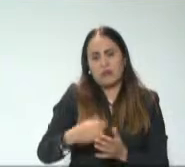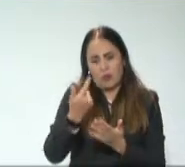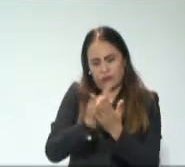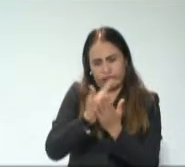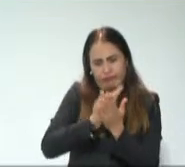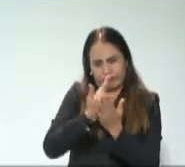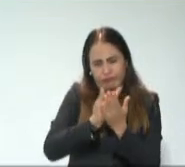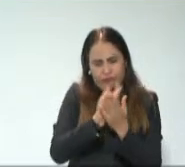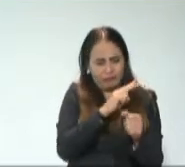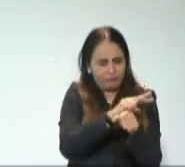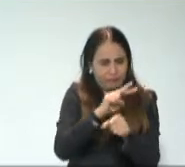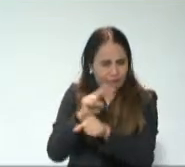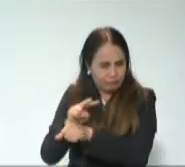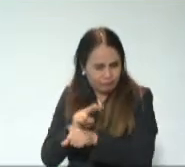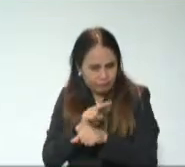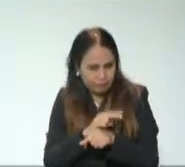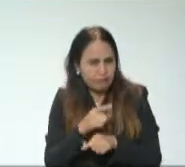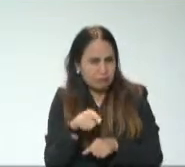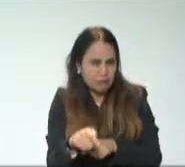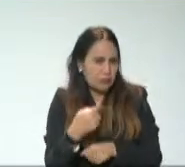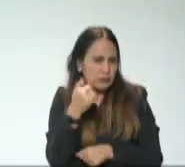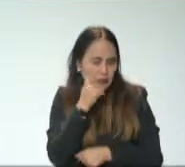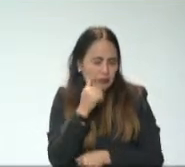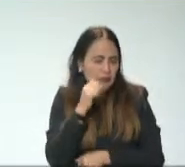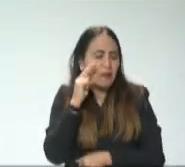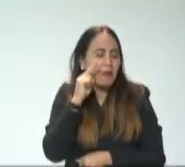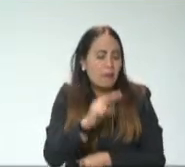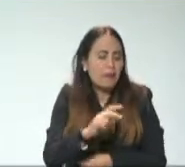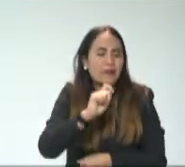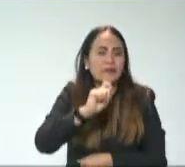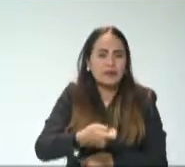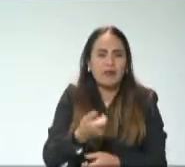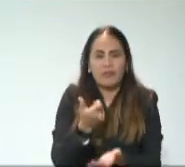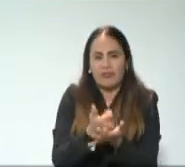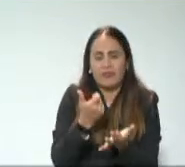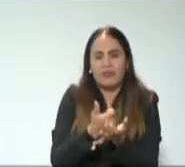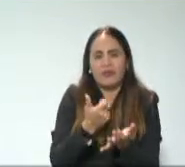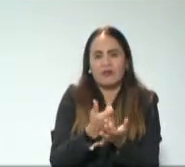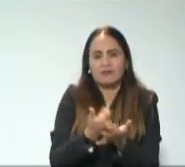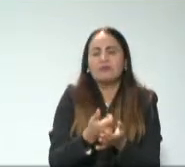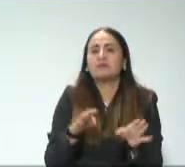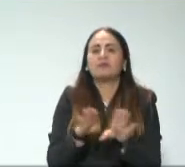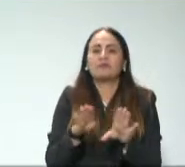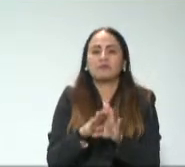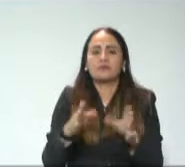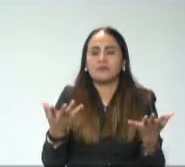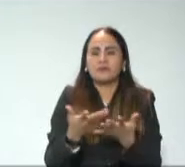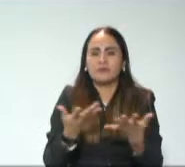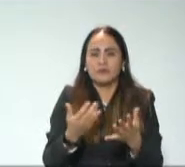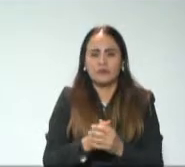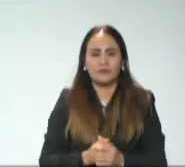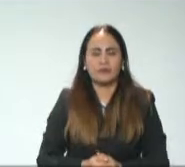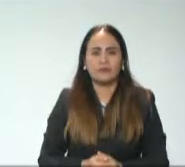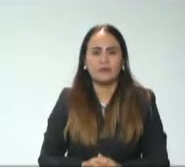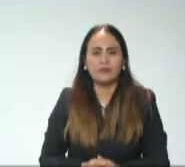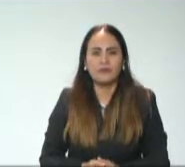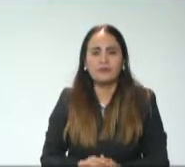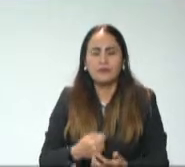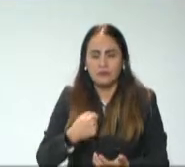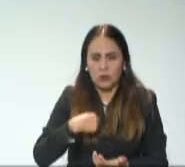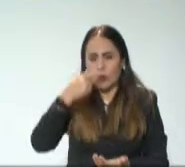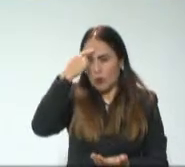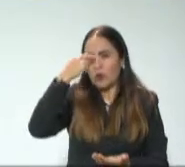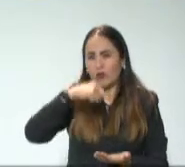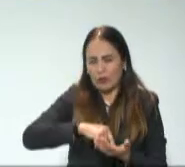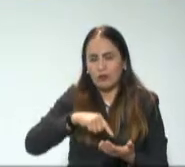y auditora es a donde le hecho el ojo no en la parte de las medidas de salud le digo yo creo eh que sobre todo